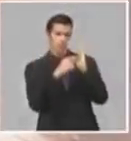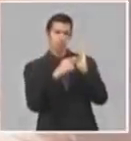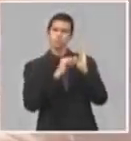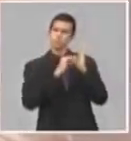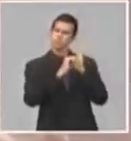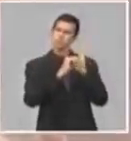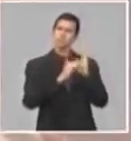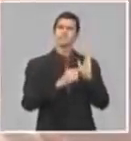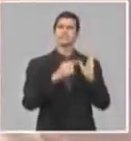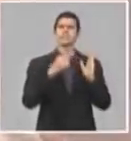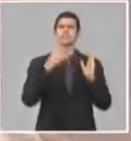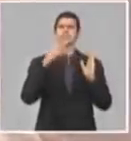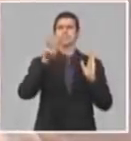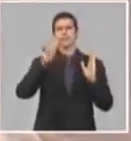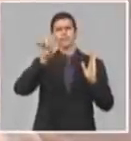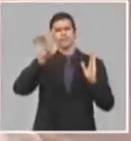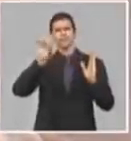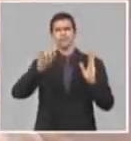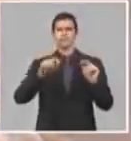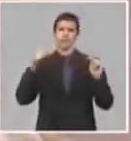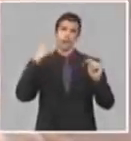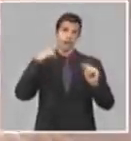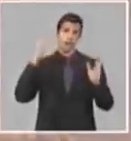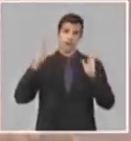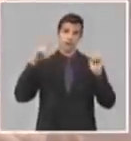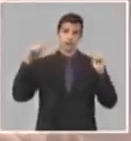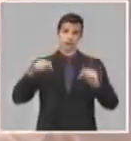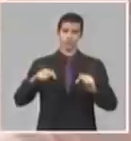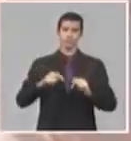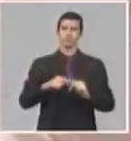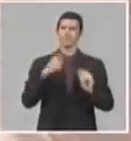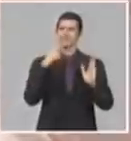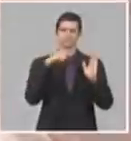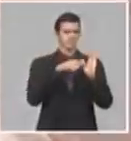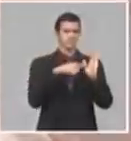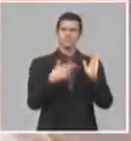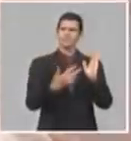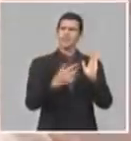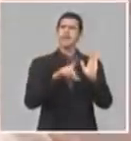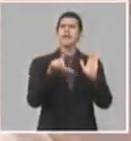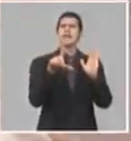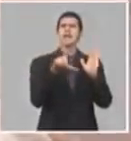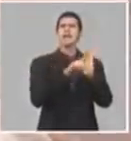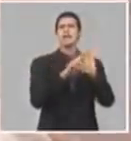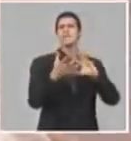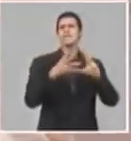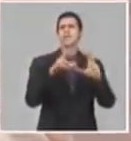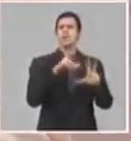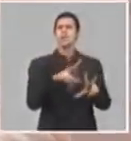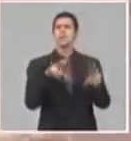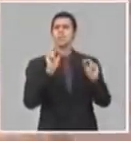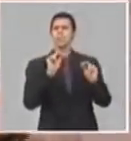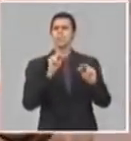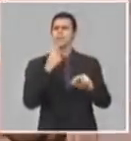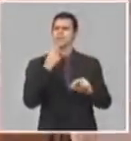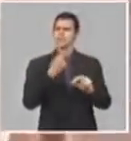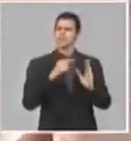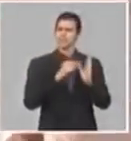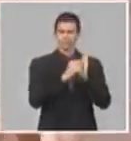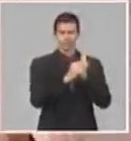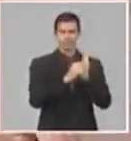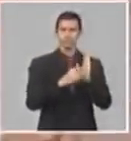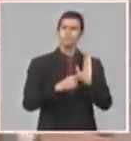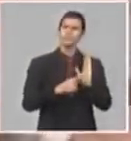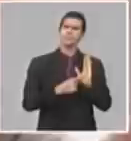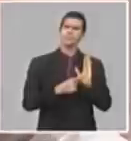número, la 315 del 2020, una resolución del Ministerio de Comercio Exterior, que en los